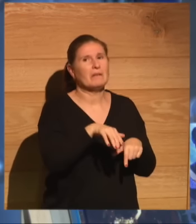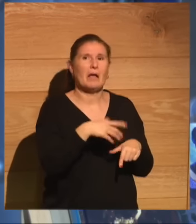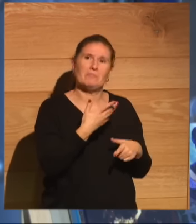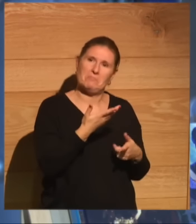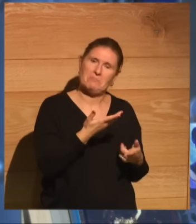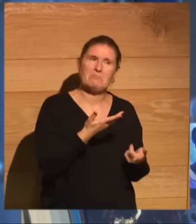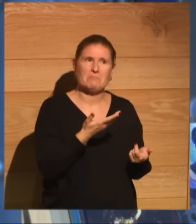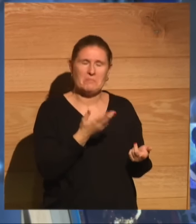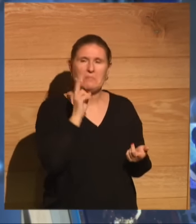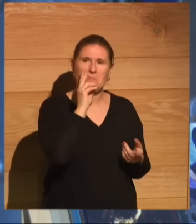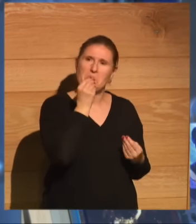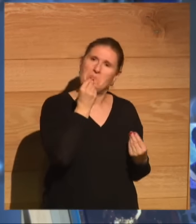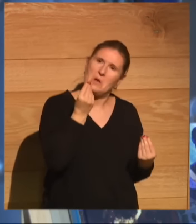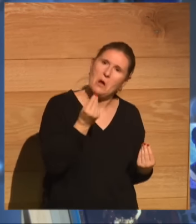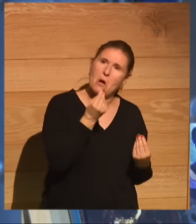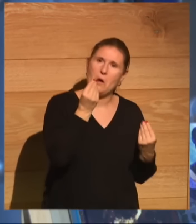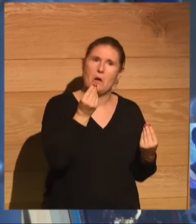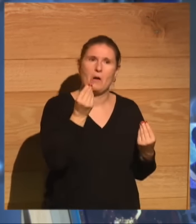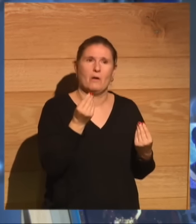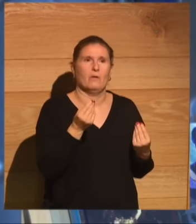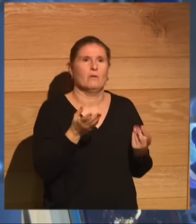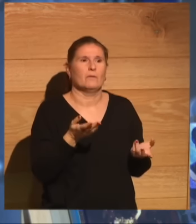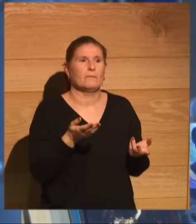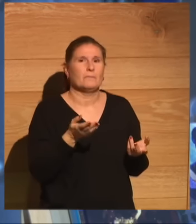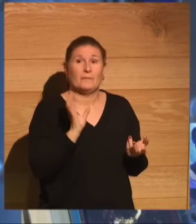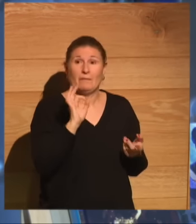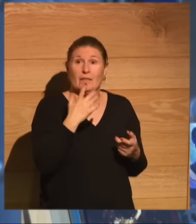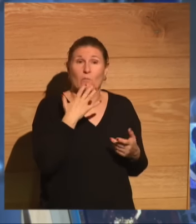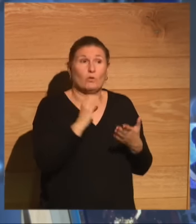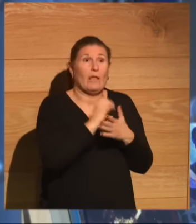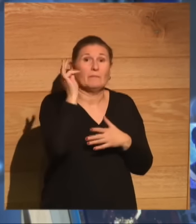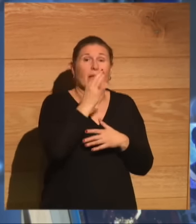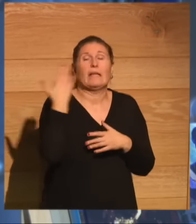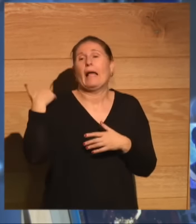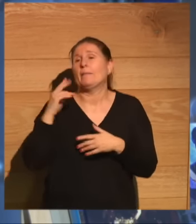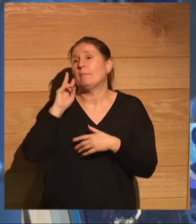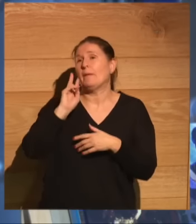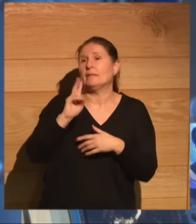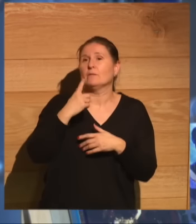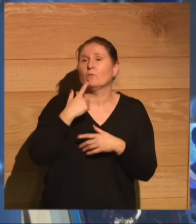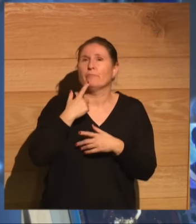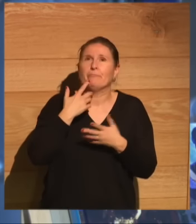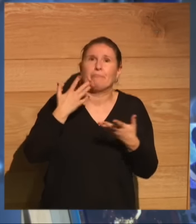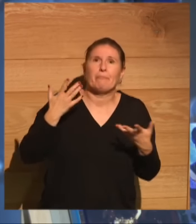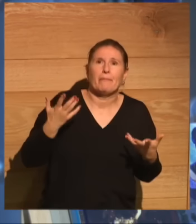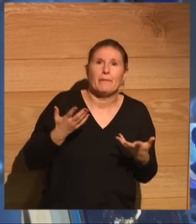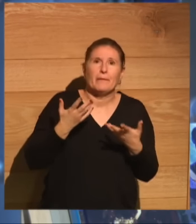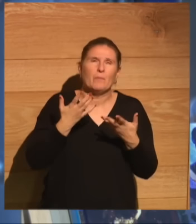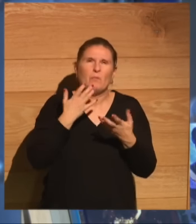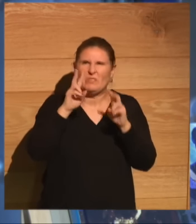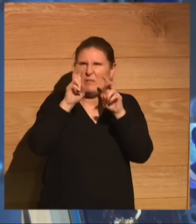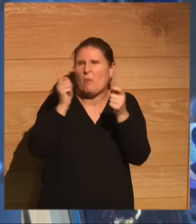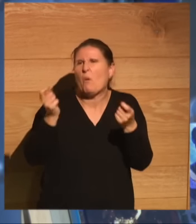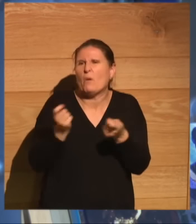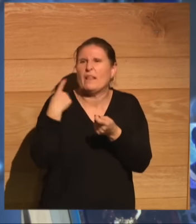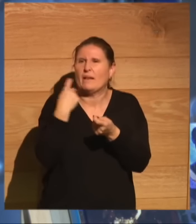hasta Adrian Lyne, o sea, sí. es una cosa increíble. Es como que todas esas películas que en su momento ves como publicidad de colonias, y